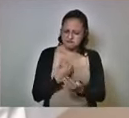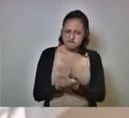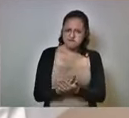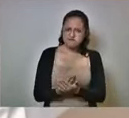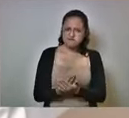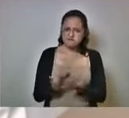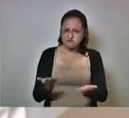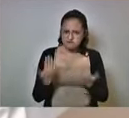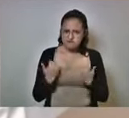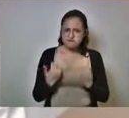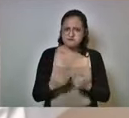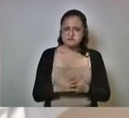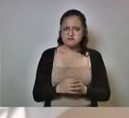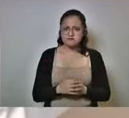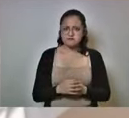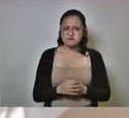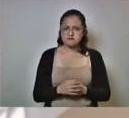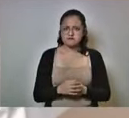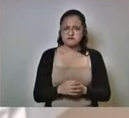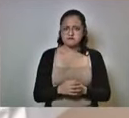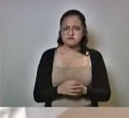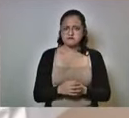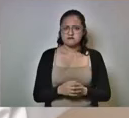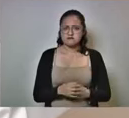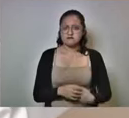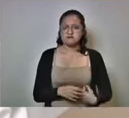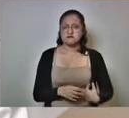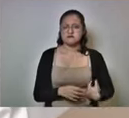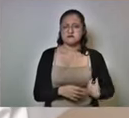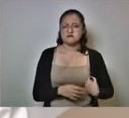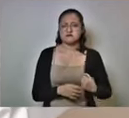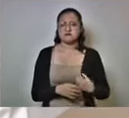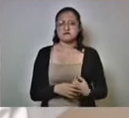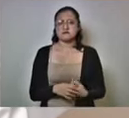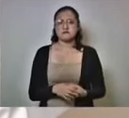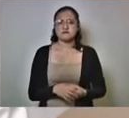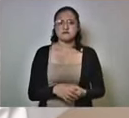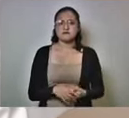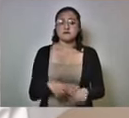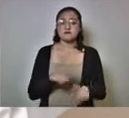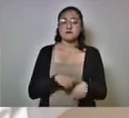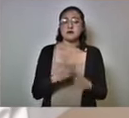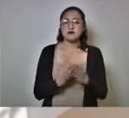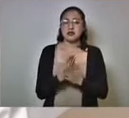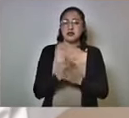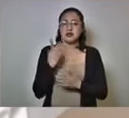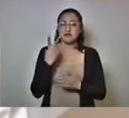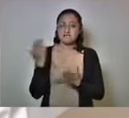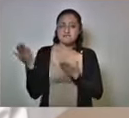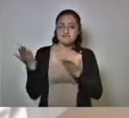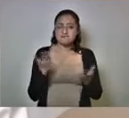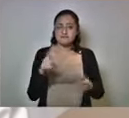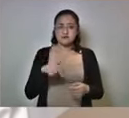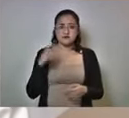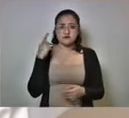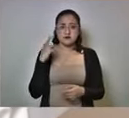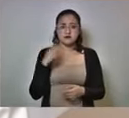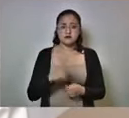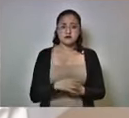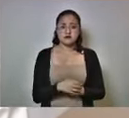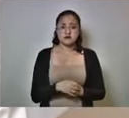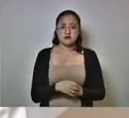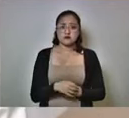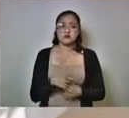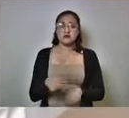esperando, ya te estamos esperando. Llegó a las 2 de la mañana. A